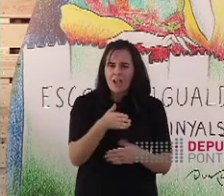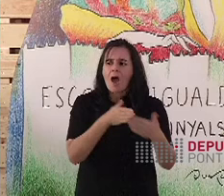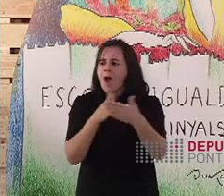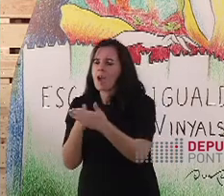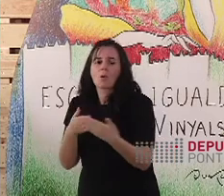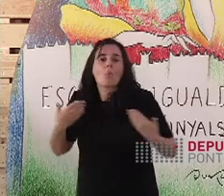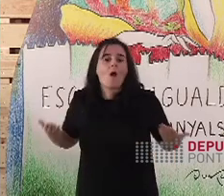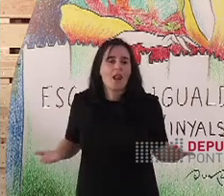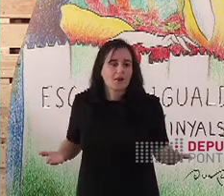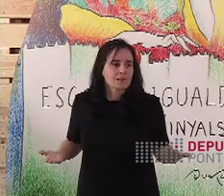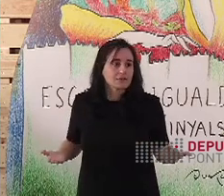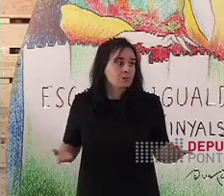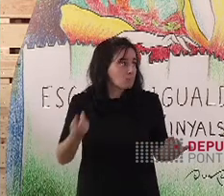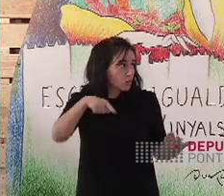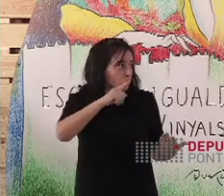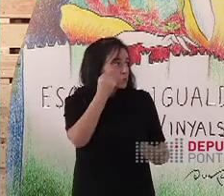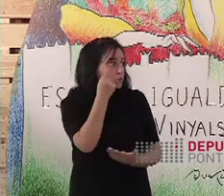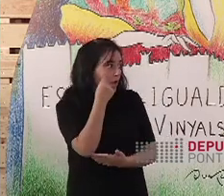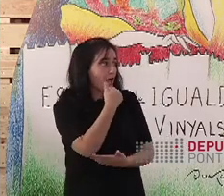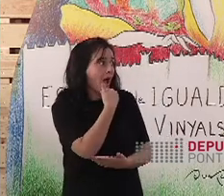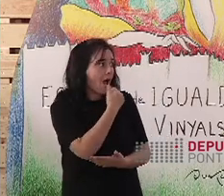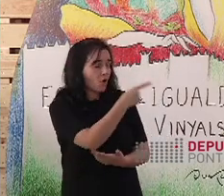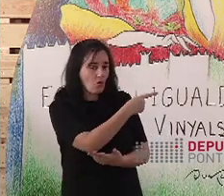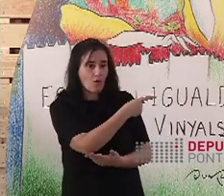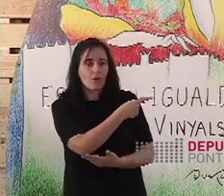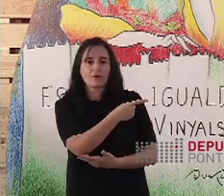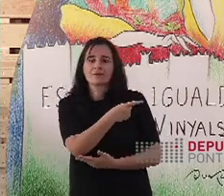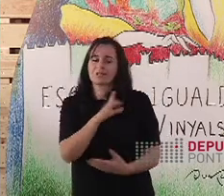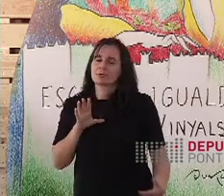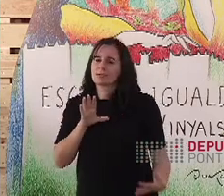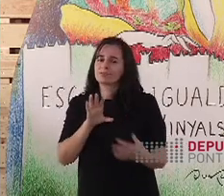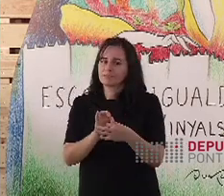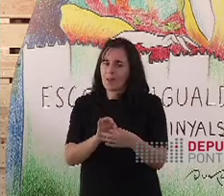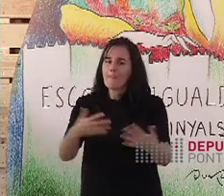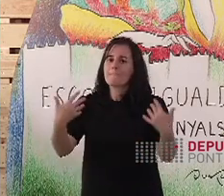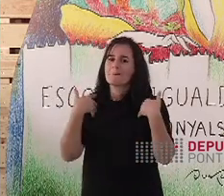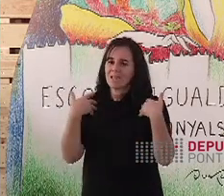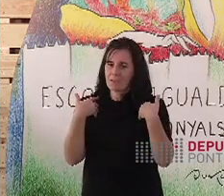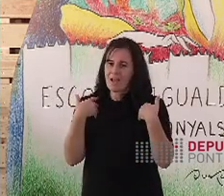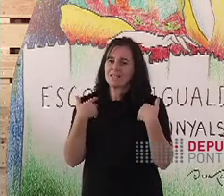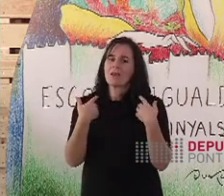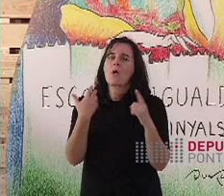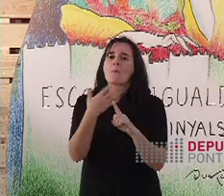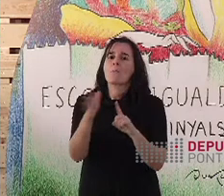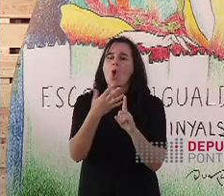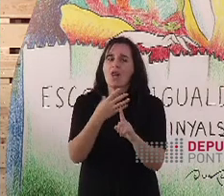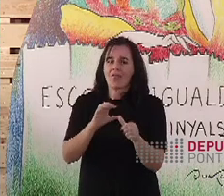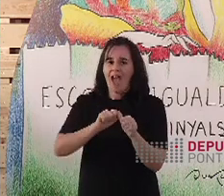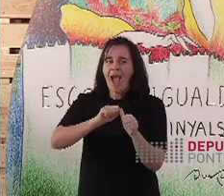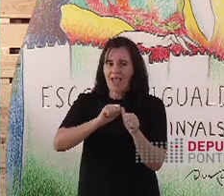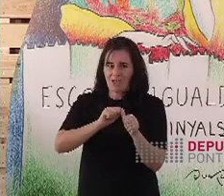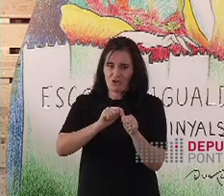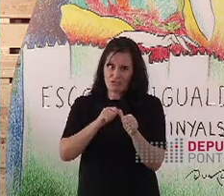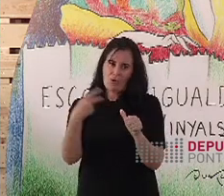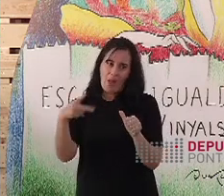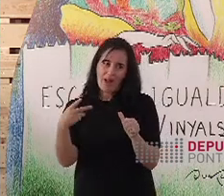ouvide algo? Ten moito que ver cas víctimas tamén no ámbito de violencia de xénero, no ámbito da parella, que sí. É